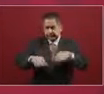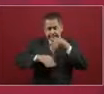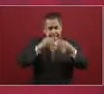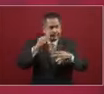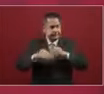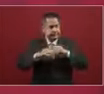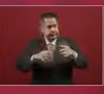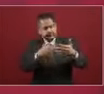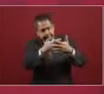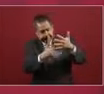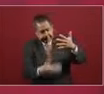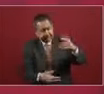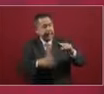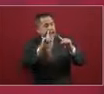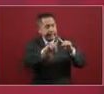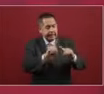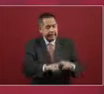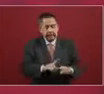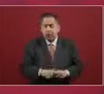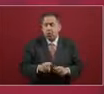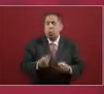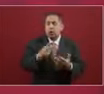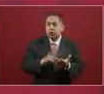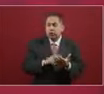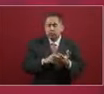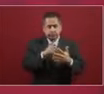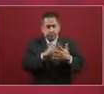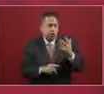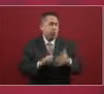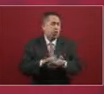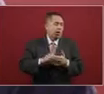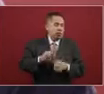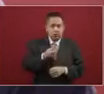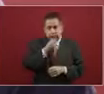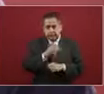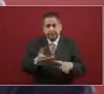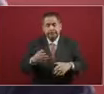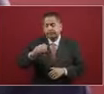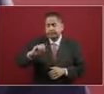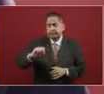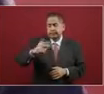La información de que la Shell